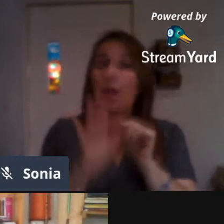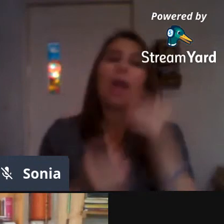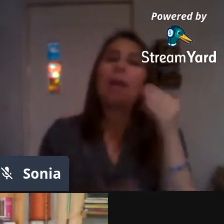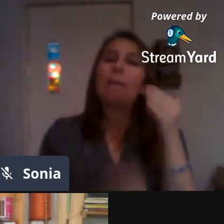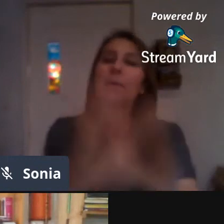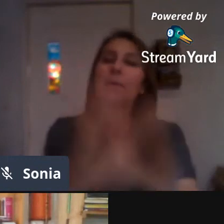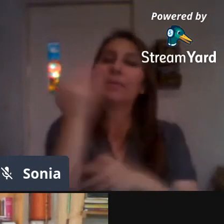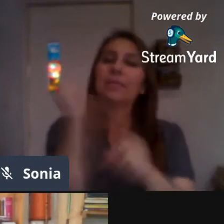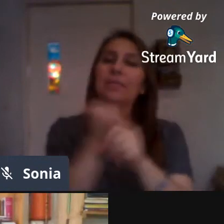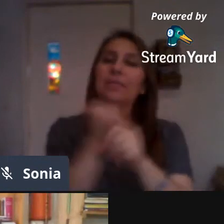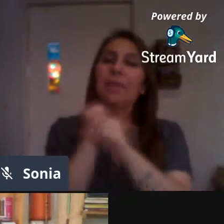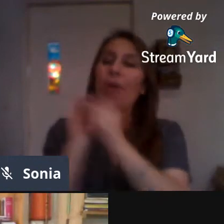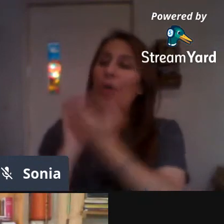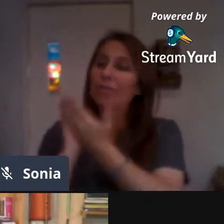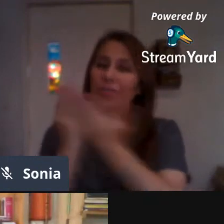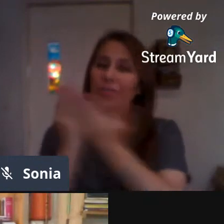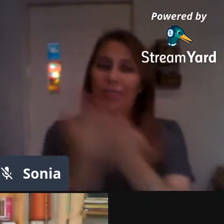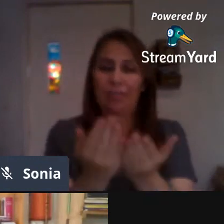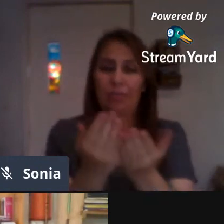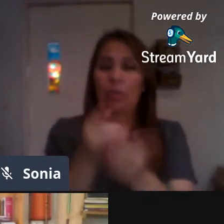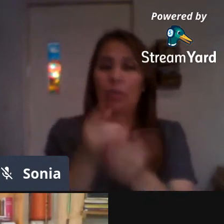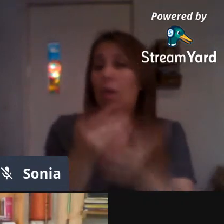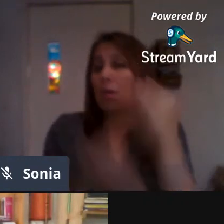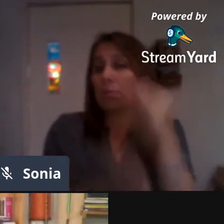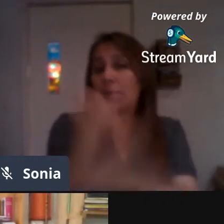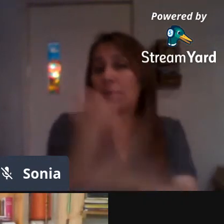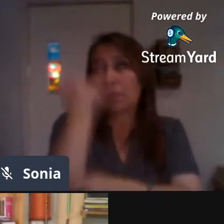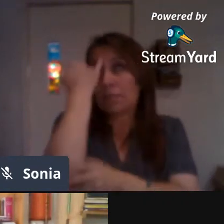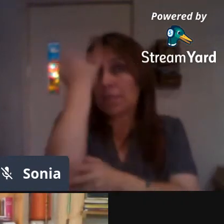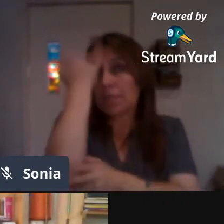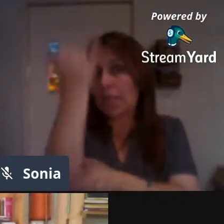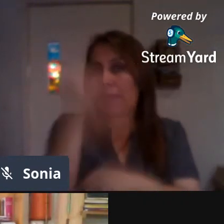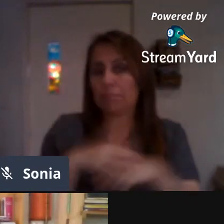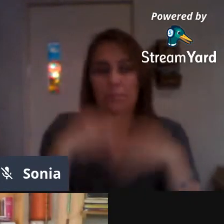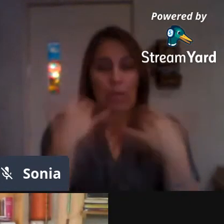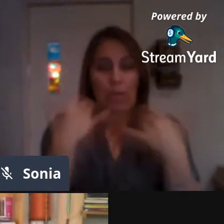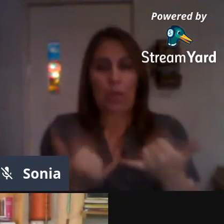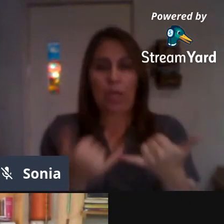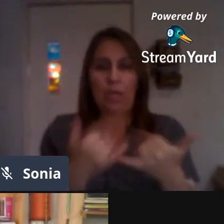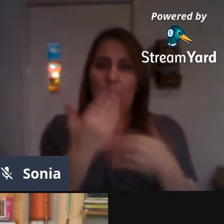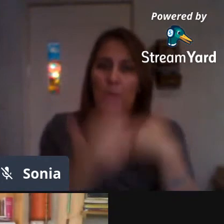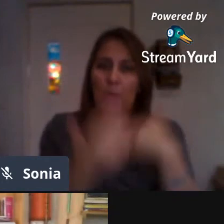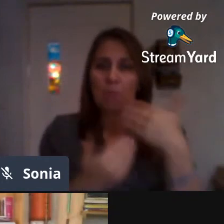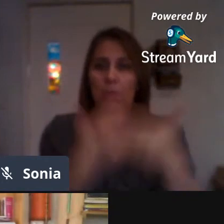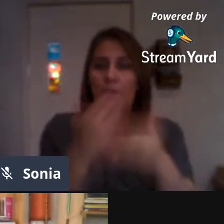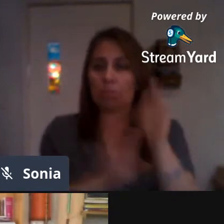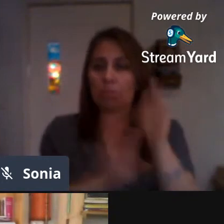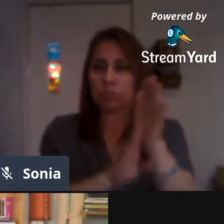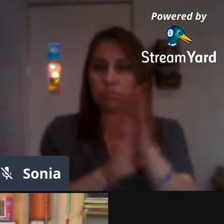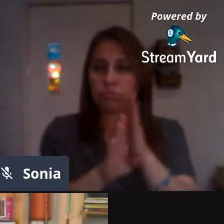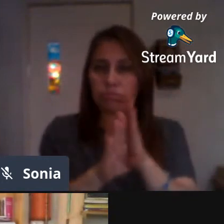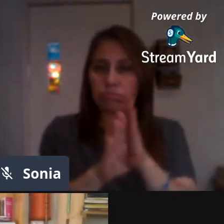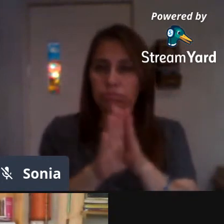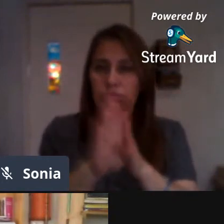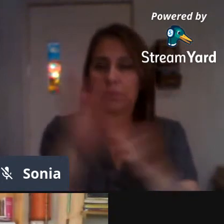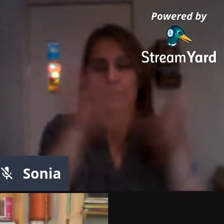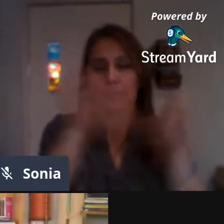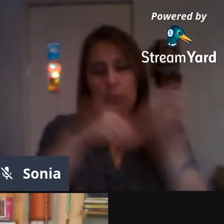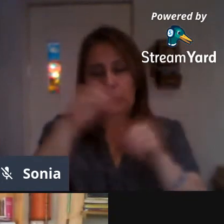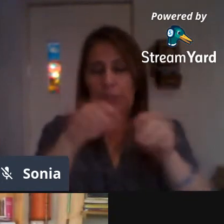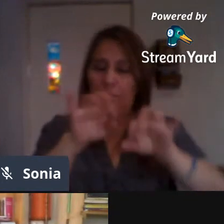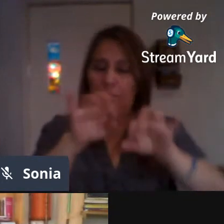con una idea puede ser de un momento presente y se va se va desarrollando hasta que llega un punto en el que te sientas y comienzas a